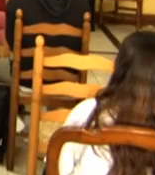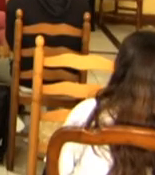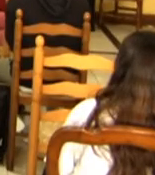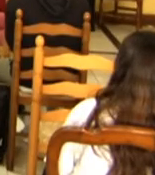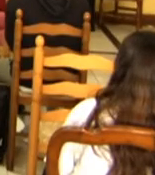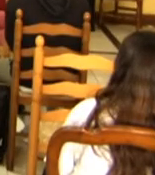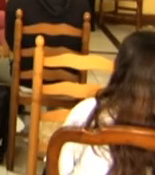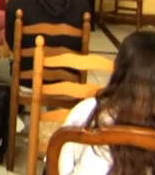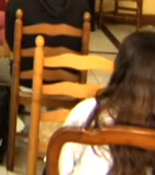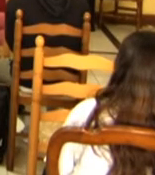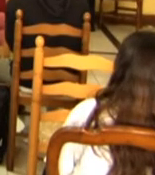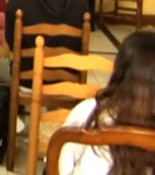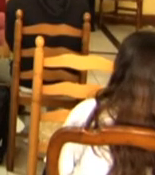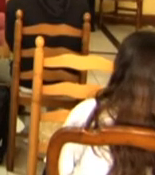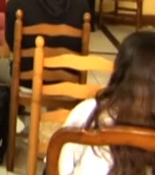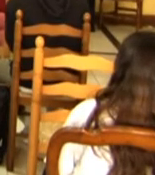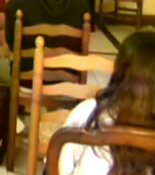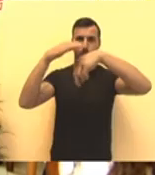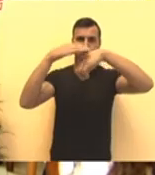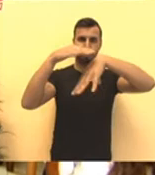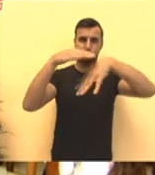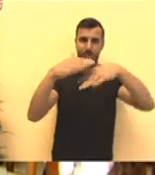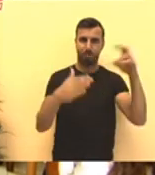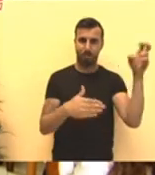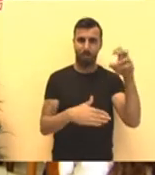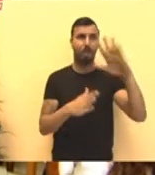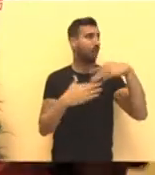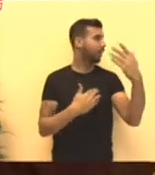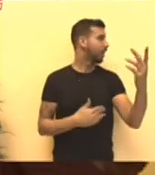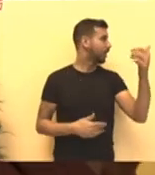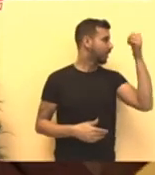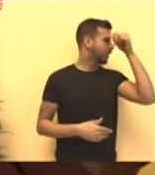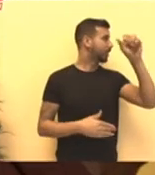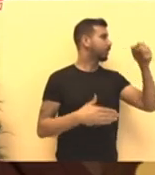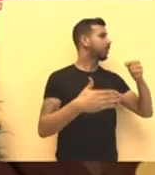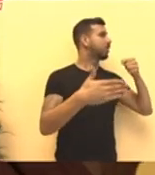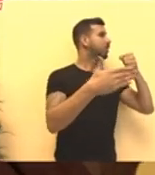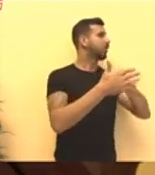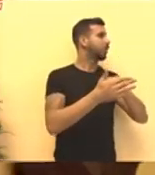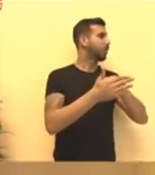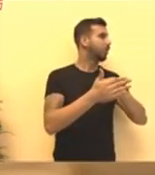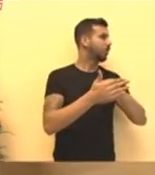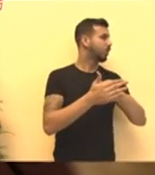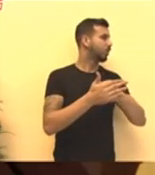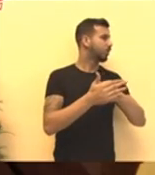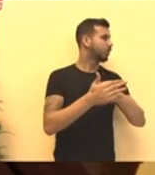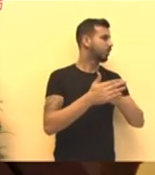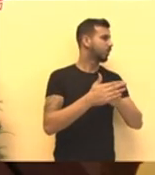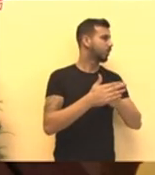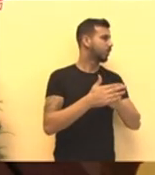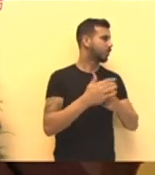¿Qué creen ustedes? ¿Tu nombre? El chico este que está detrás de Silvia. ¿Habías dicho